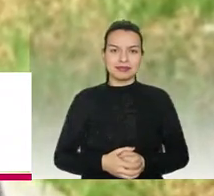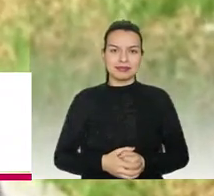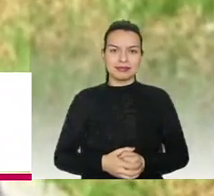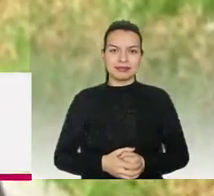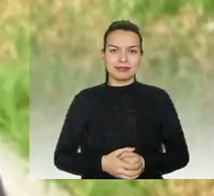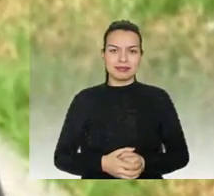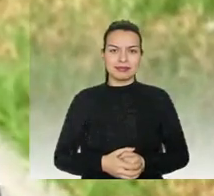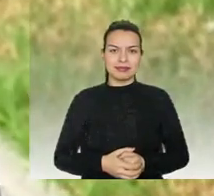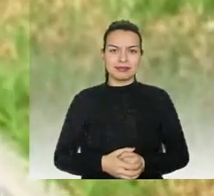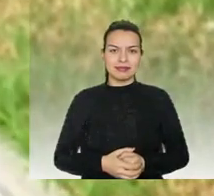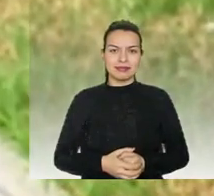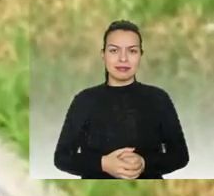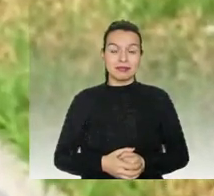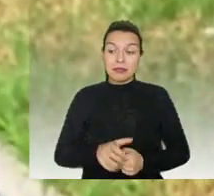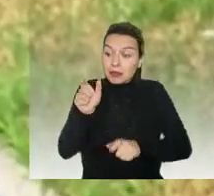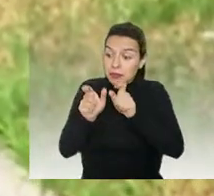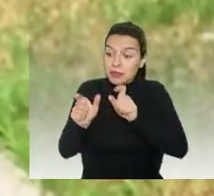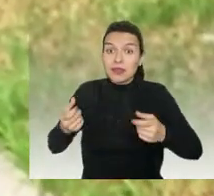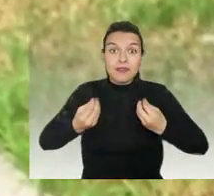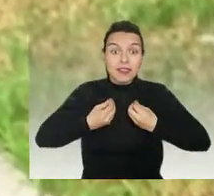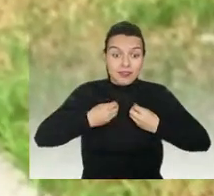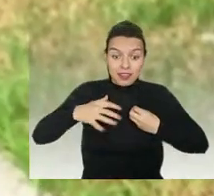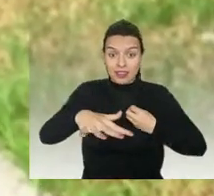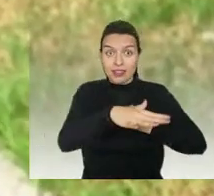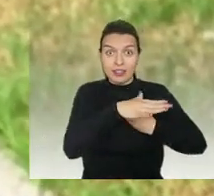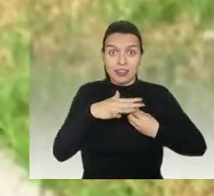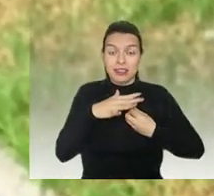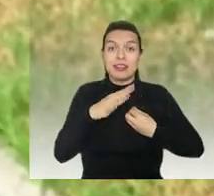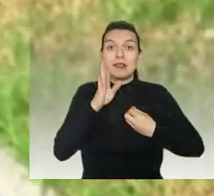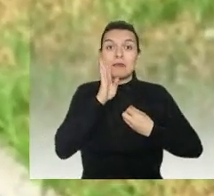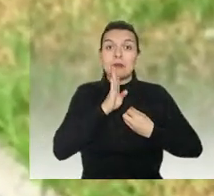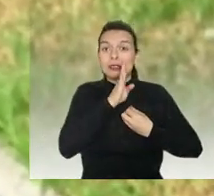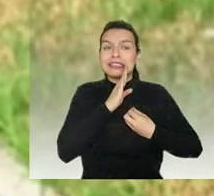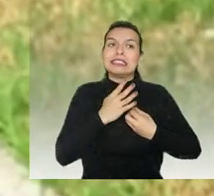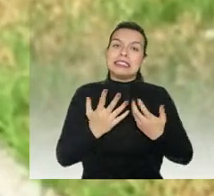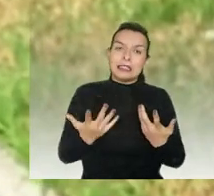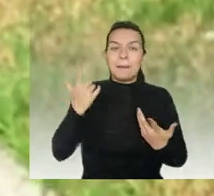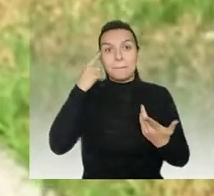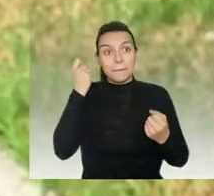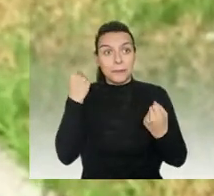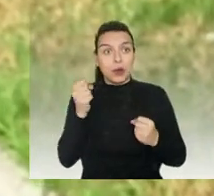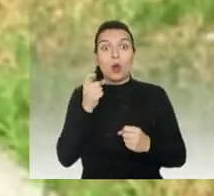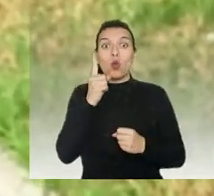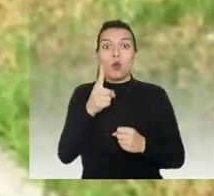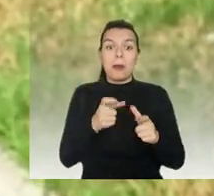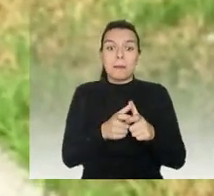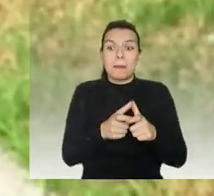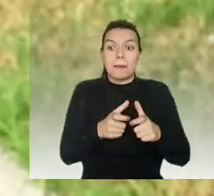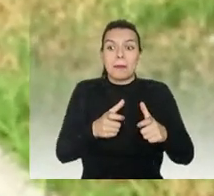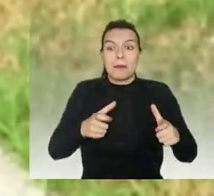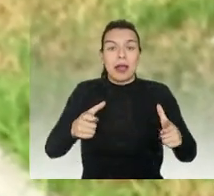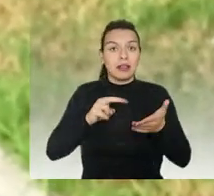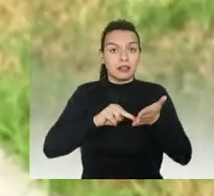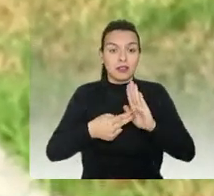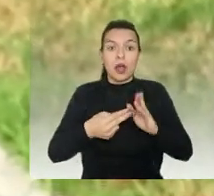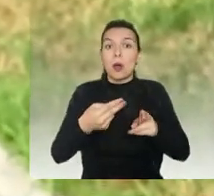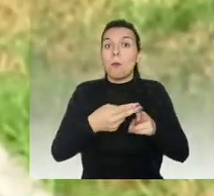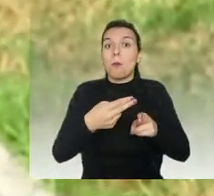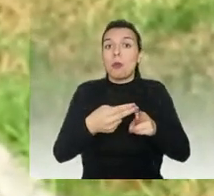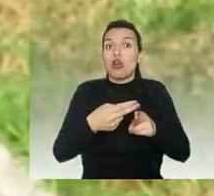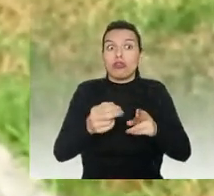vivimos en esa localidad porque si esto se está propagando así tan fuerte en unos días va a colapsar este